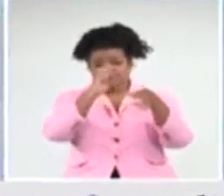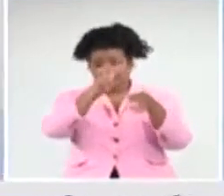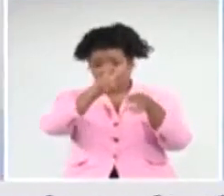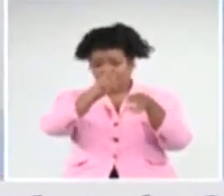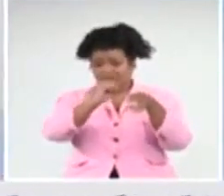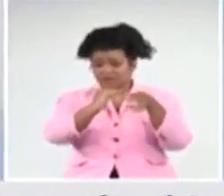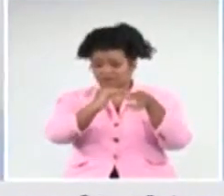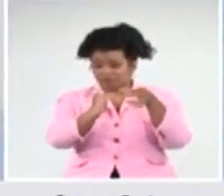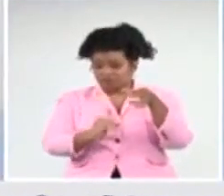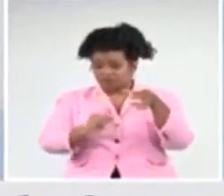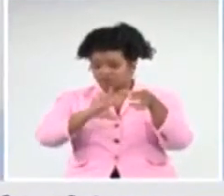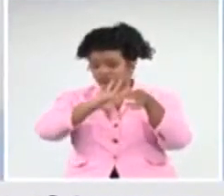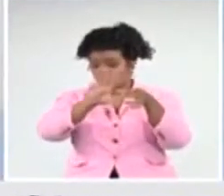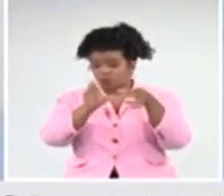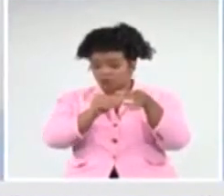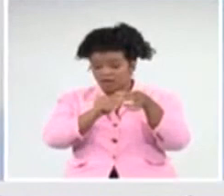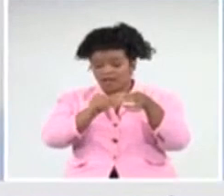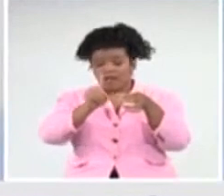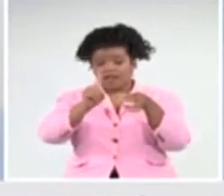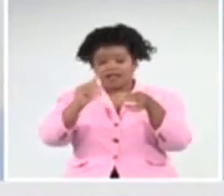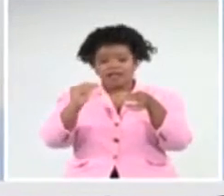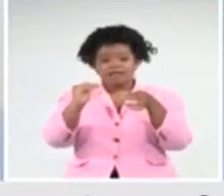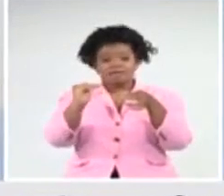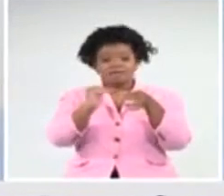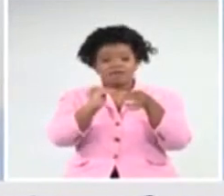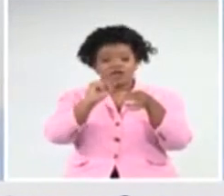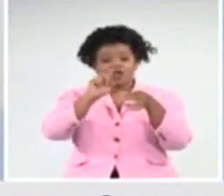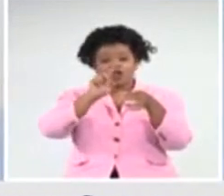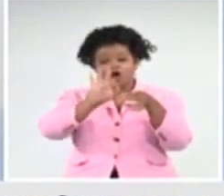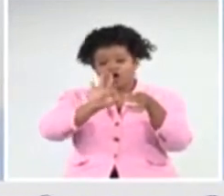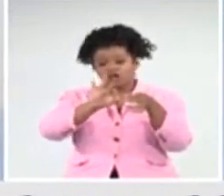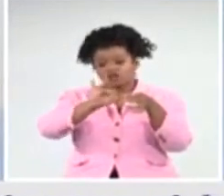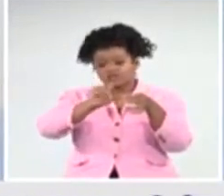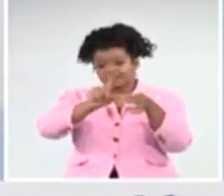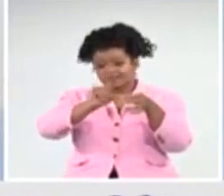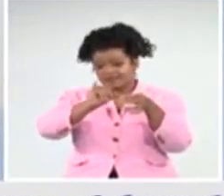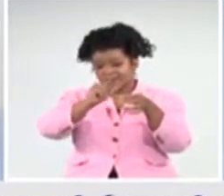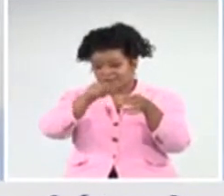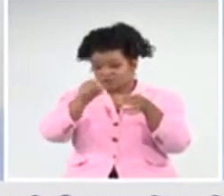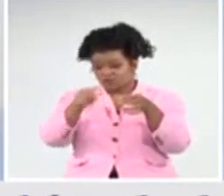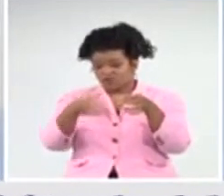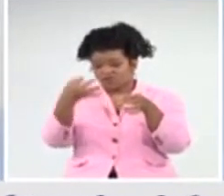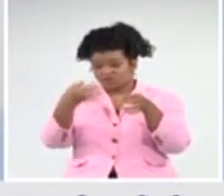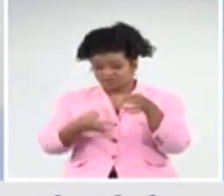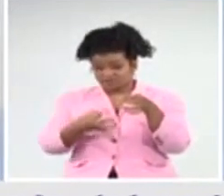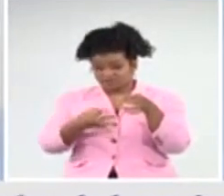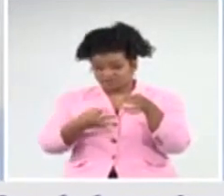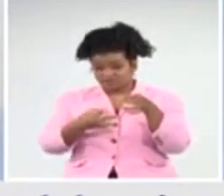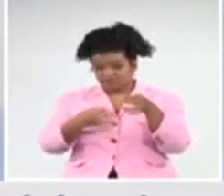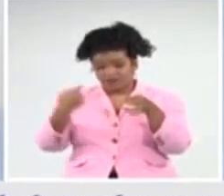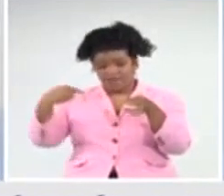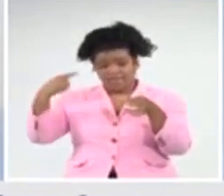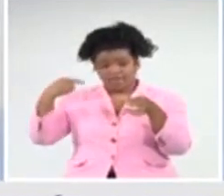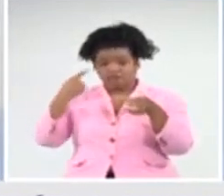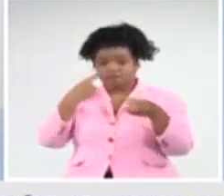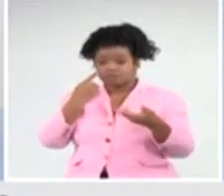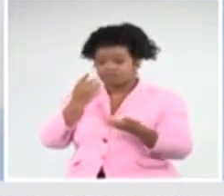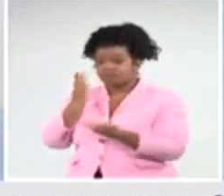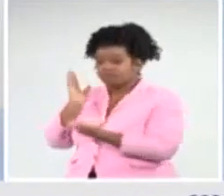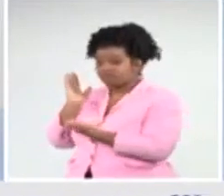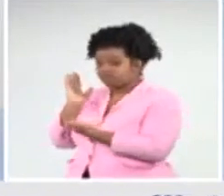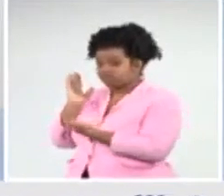con 1.816 pacientes diagnosticados en el día de ayer, y en